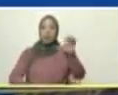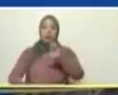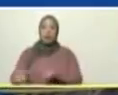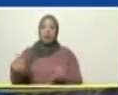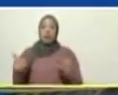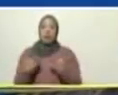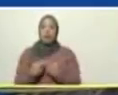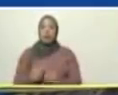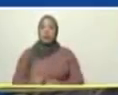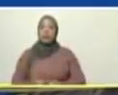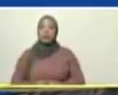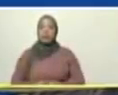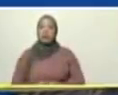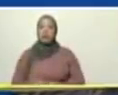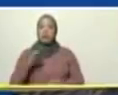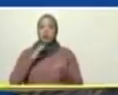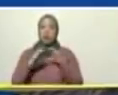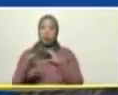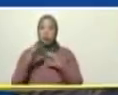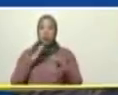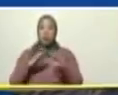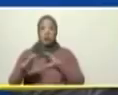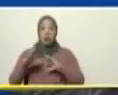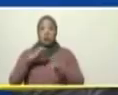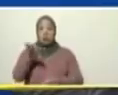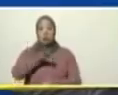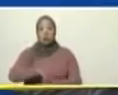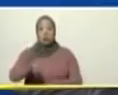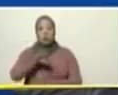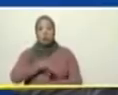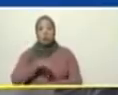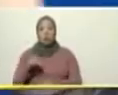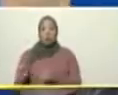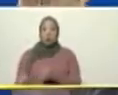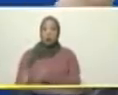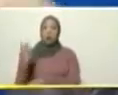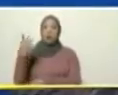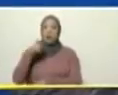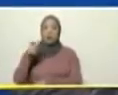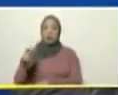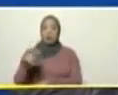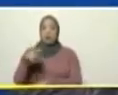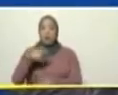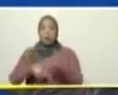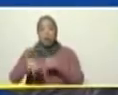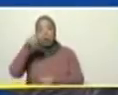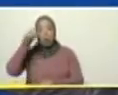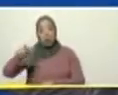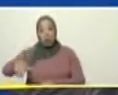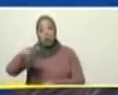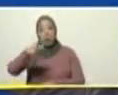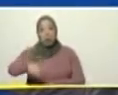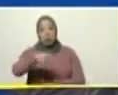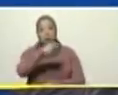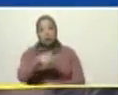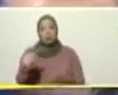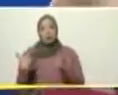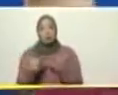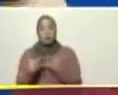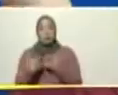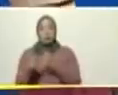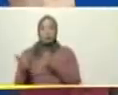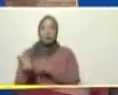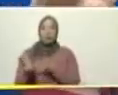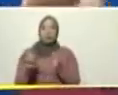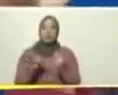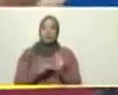que se convirtió ese medio de comunicación, salió aquel famoso titular que era el preludio de lo que iba a ocurrir el 11 de abril, que fue la